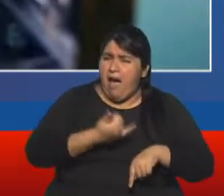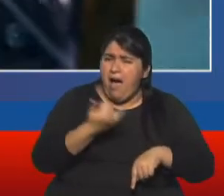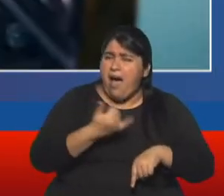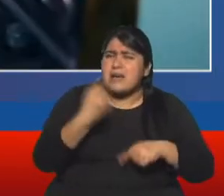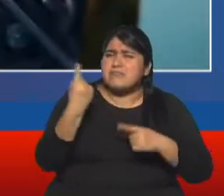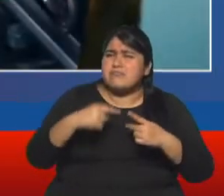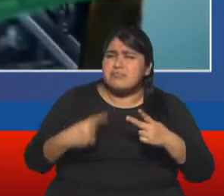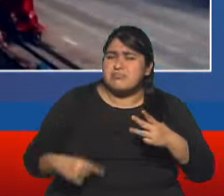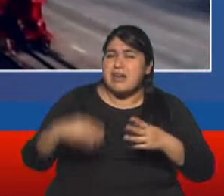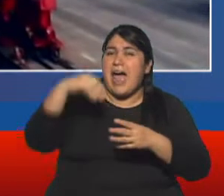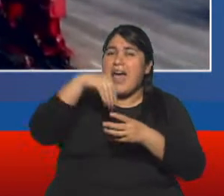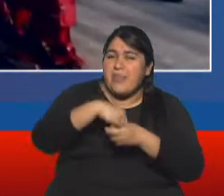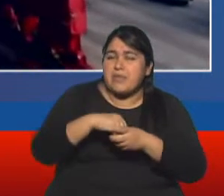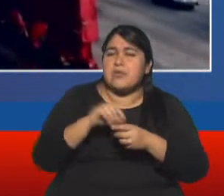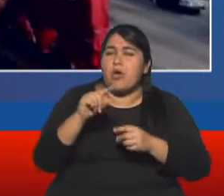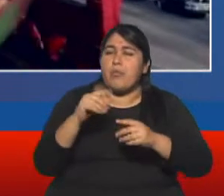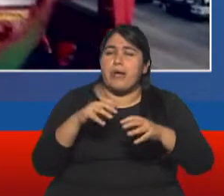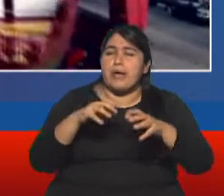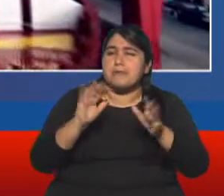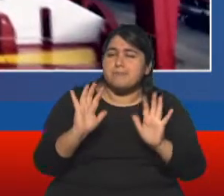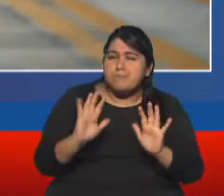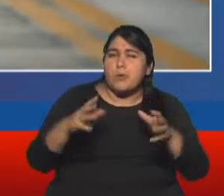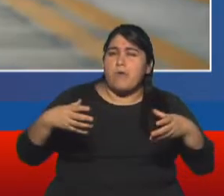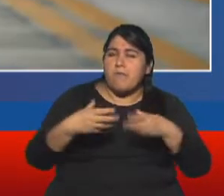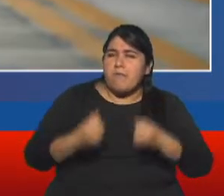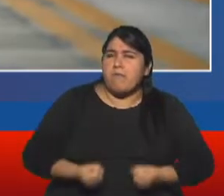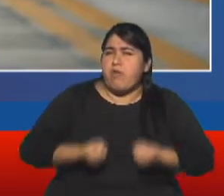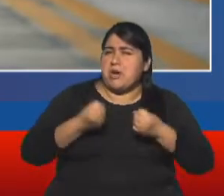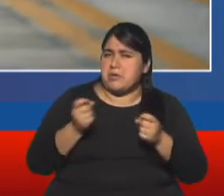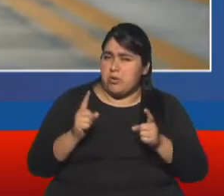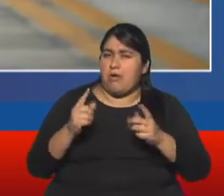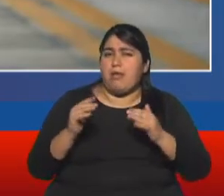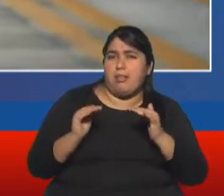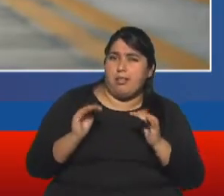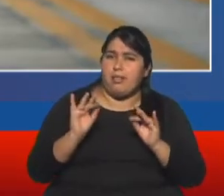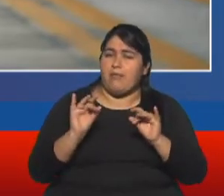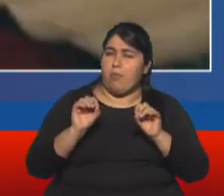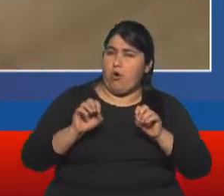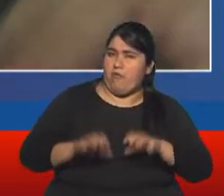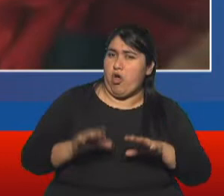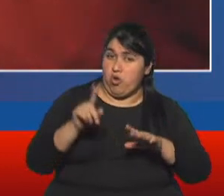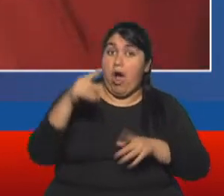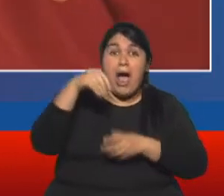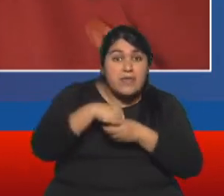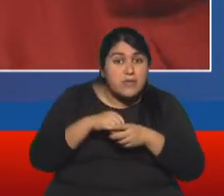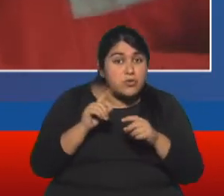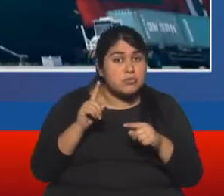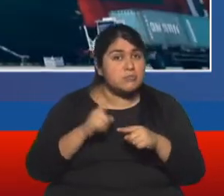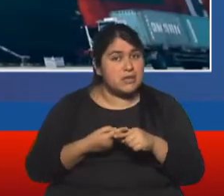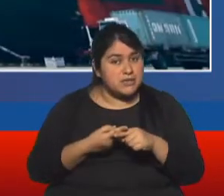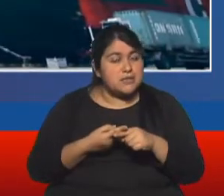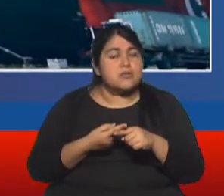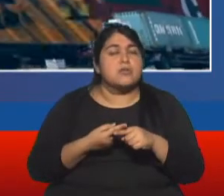elementos internos que hacen a la estabilidad o a la gobernanza que son importantes dentro del partido y que obviamente